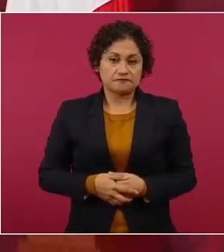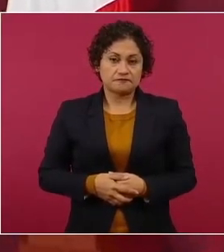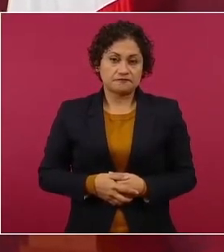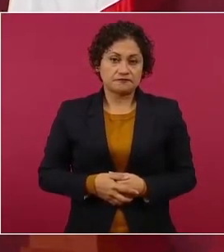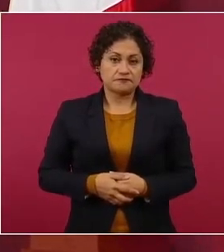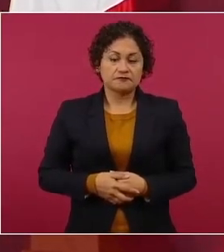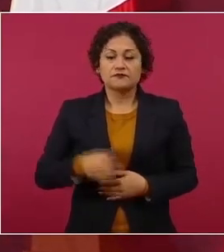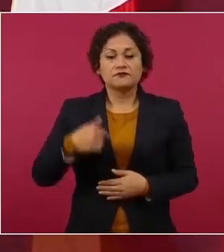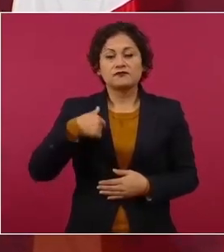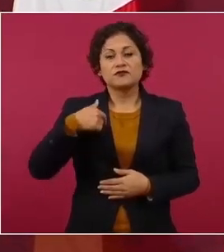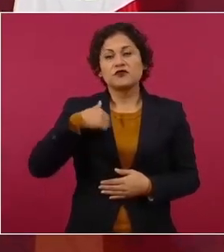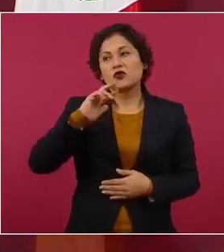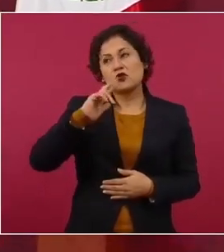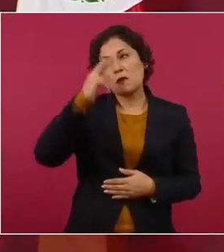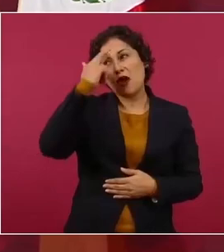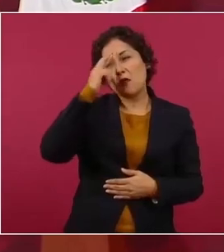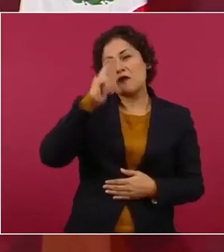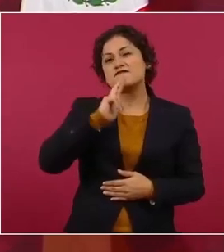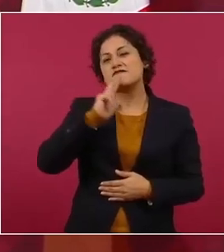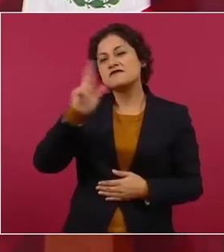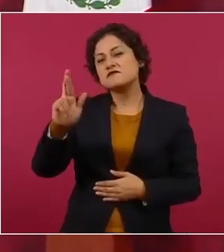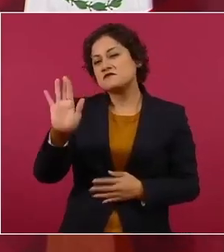No recuerdo qué les contesté, pero bueno,